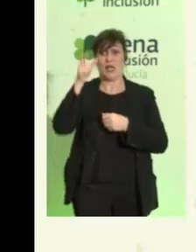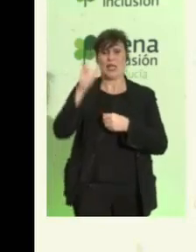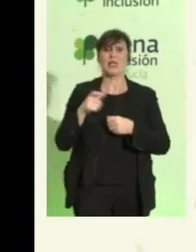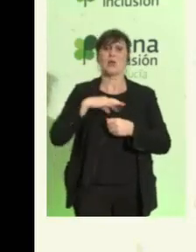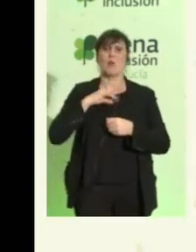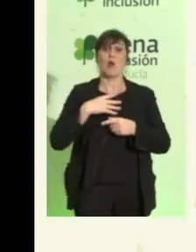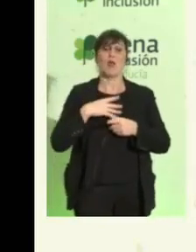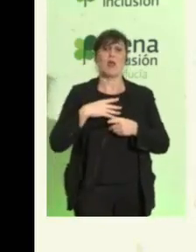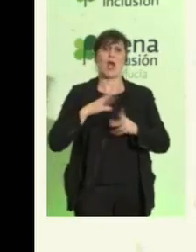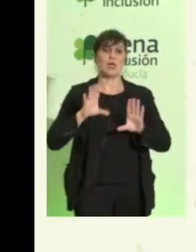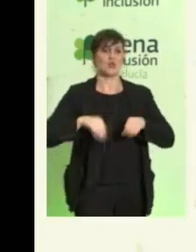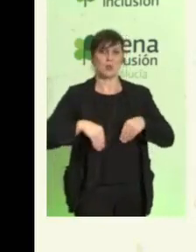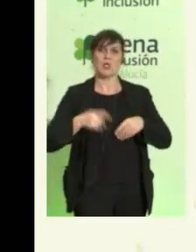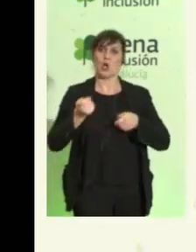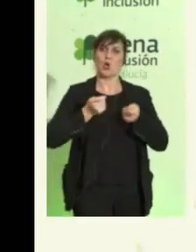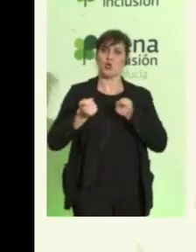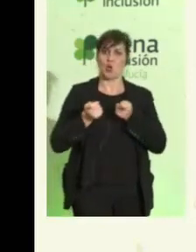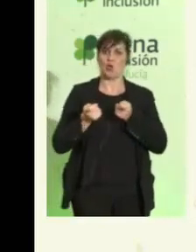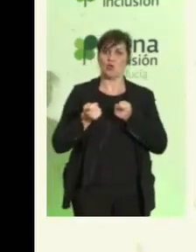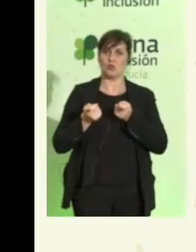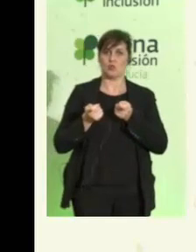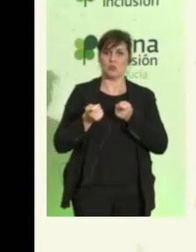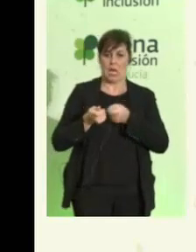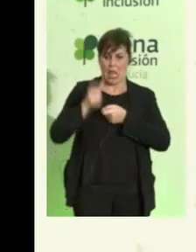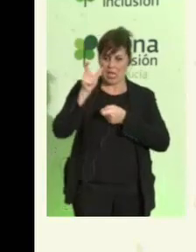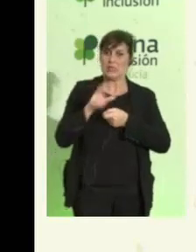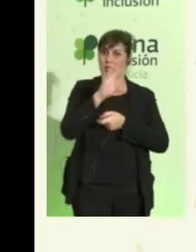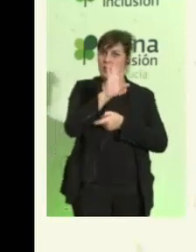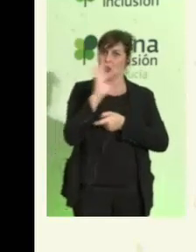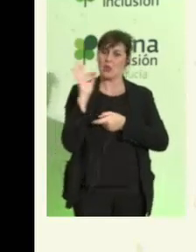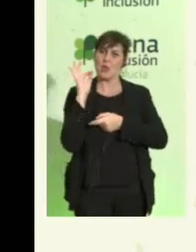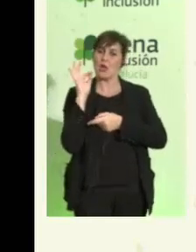gente, que fuera la gente la que decidiera